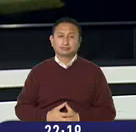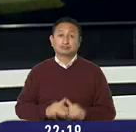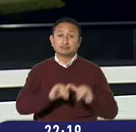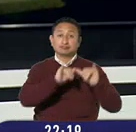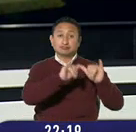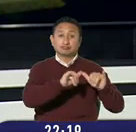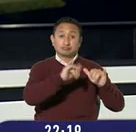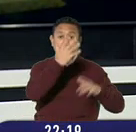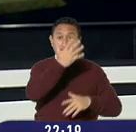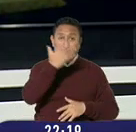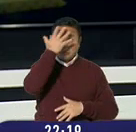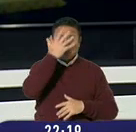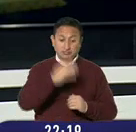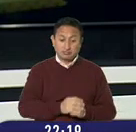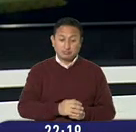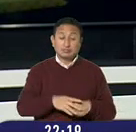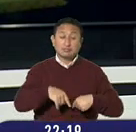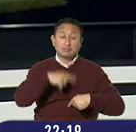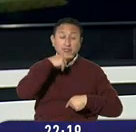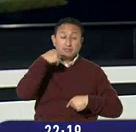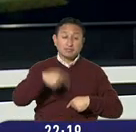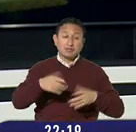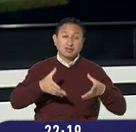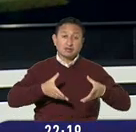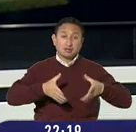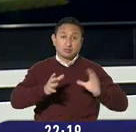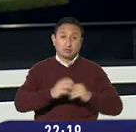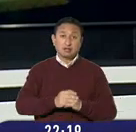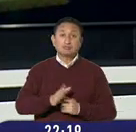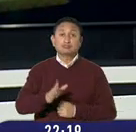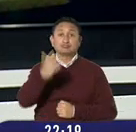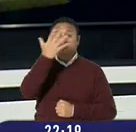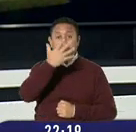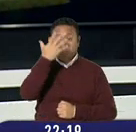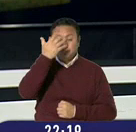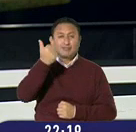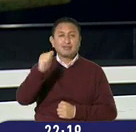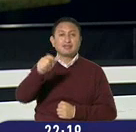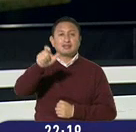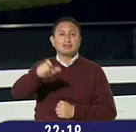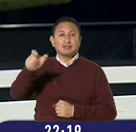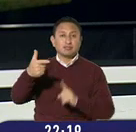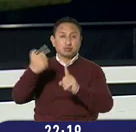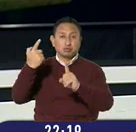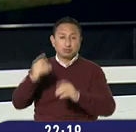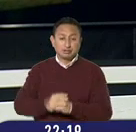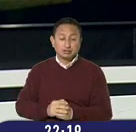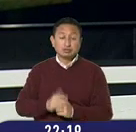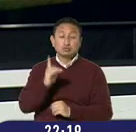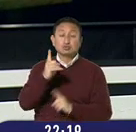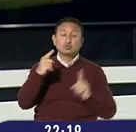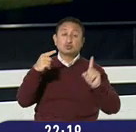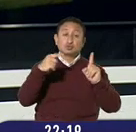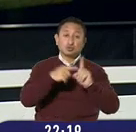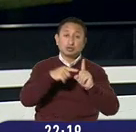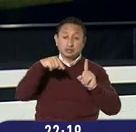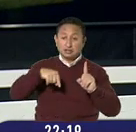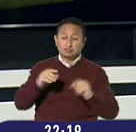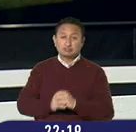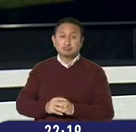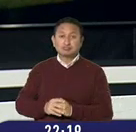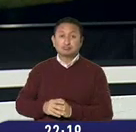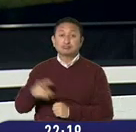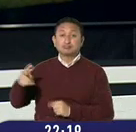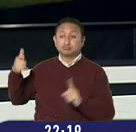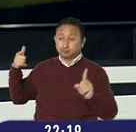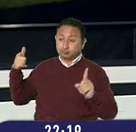Nos quedamos en la misma provincia. Durante el feriado en Esmeraldas hubo 10 muertes violentas. Una de ellas víctima colateral en un ataque